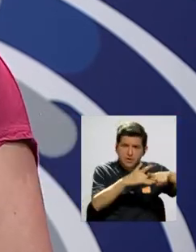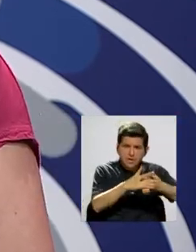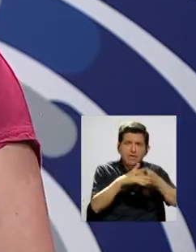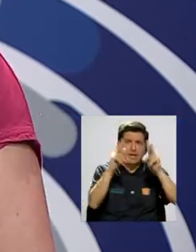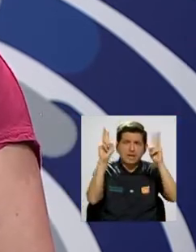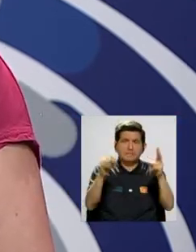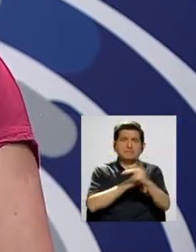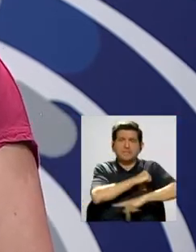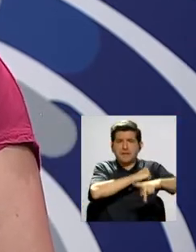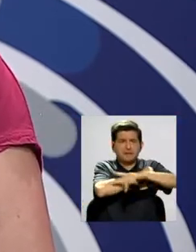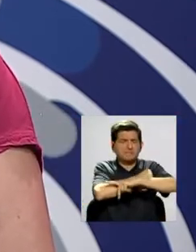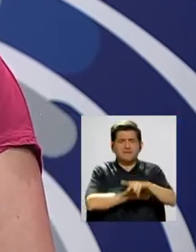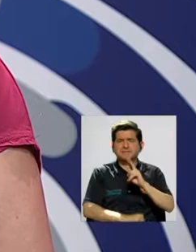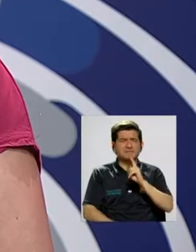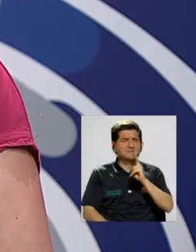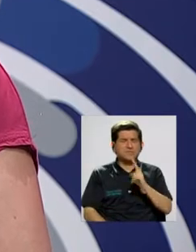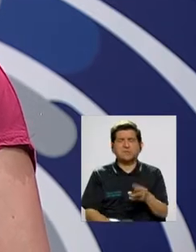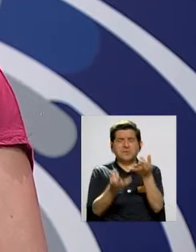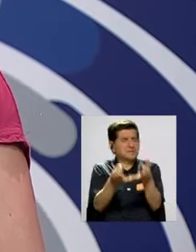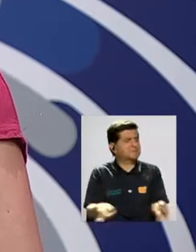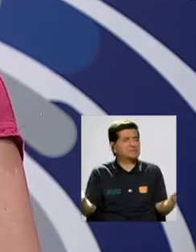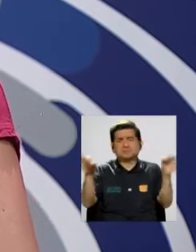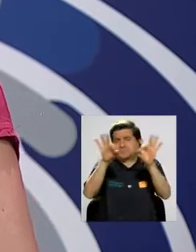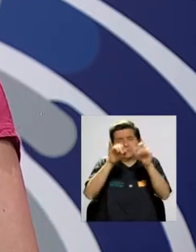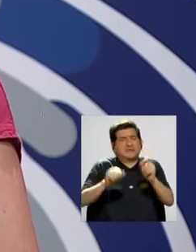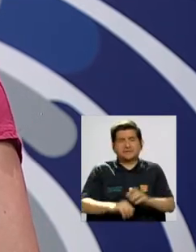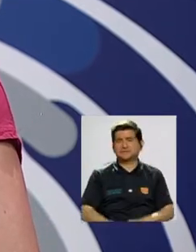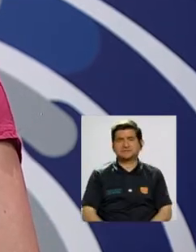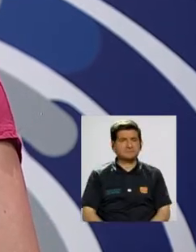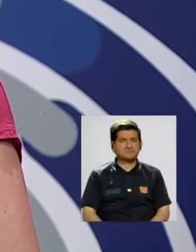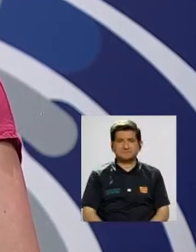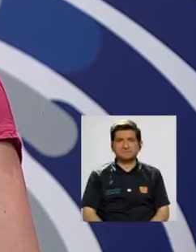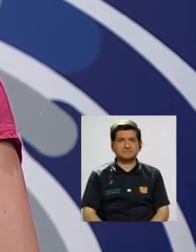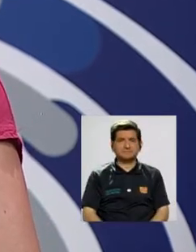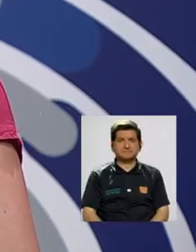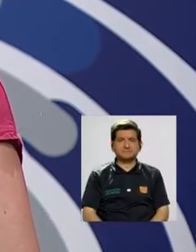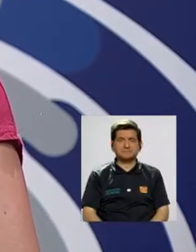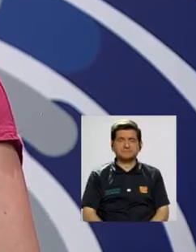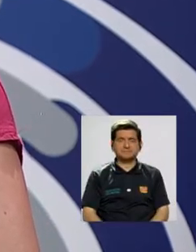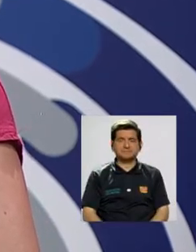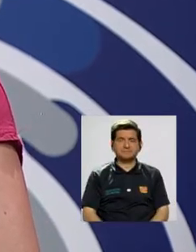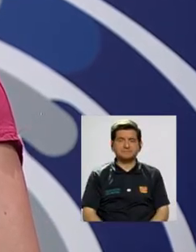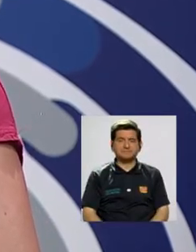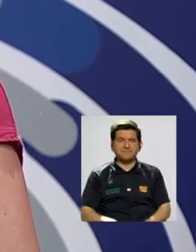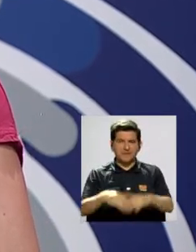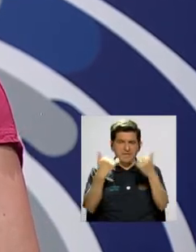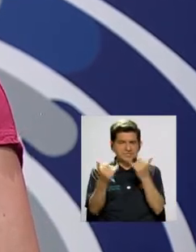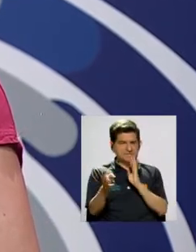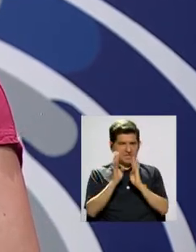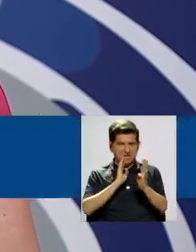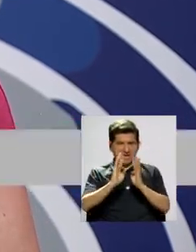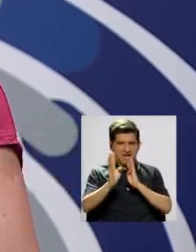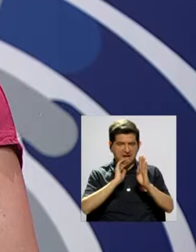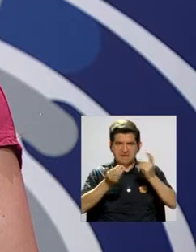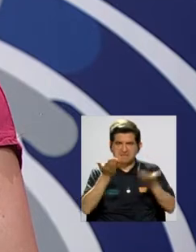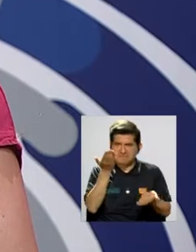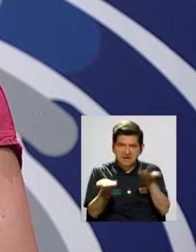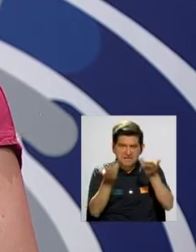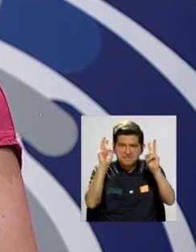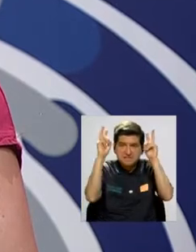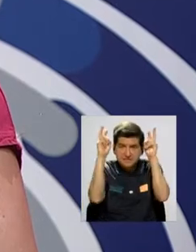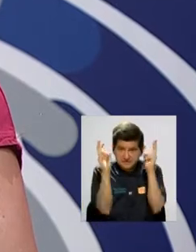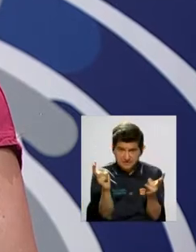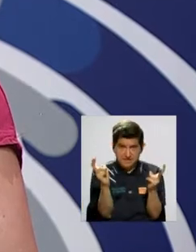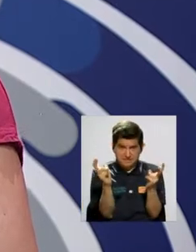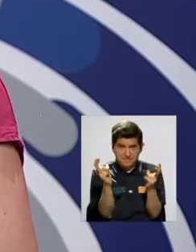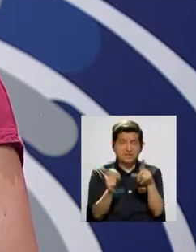temas país no han sido realmente los determinantes. Entonces, cuando se están hablando precisamente de temas que de